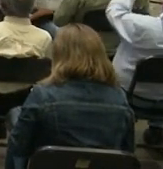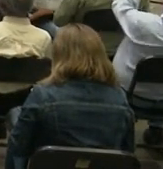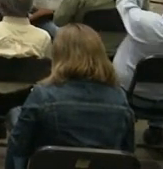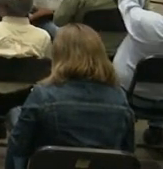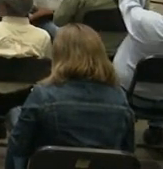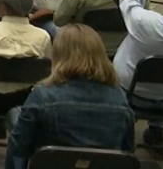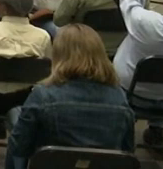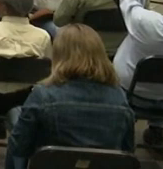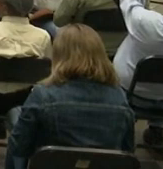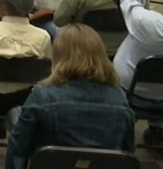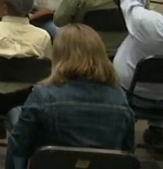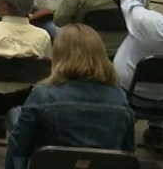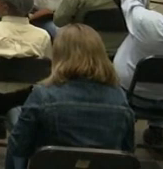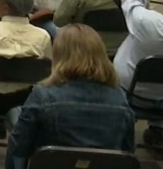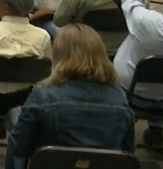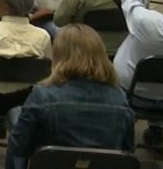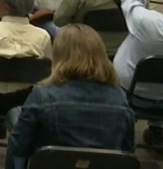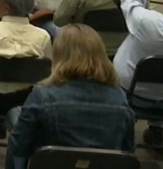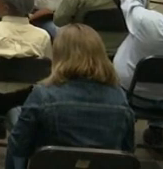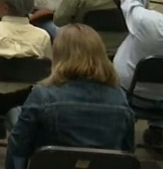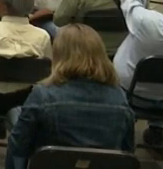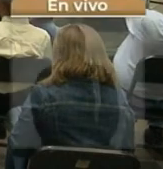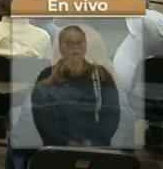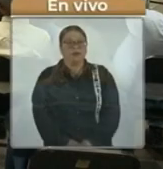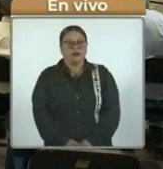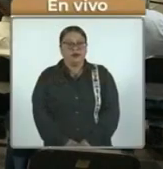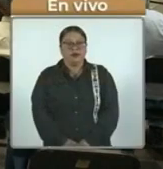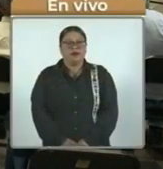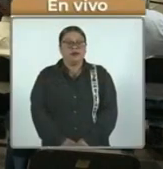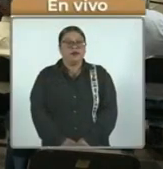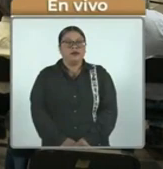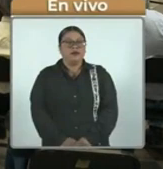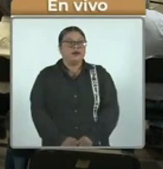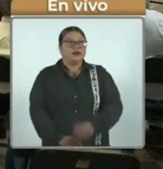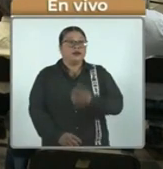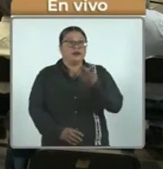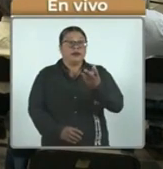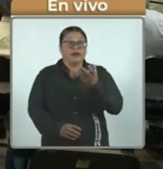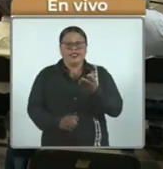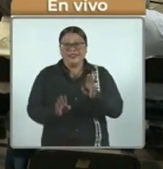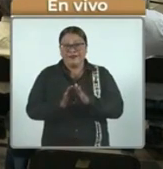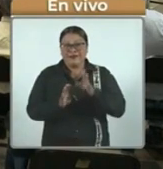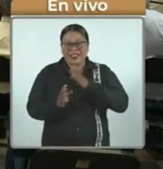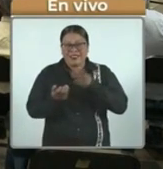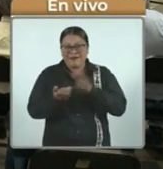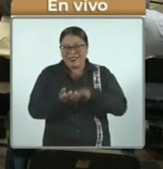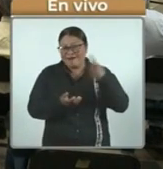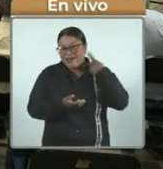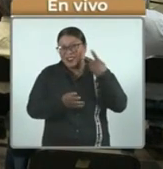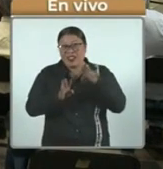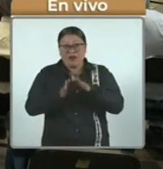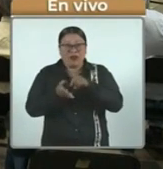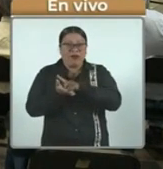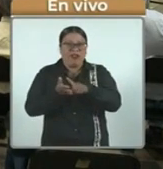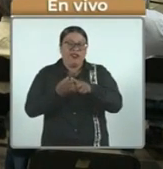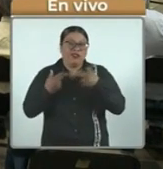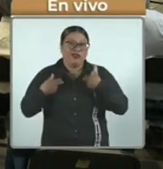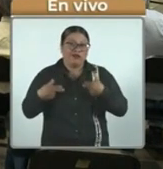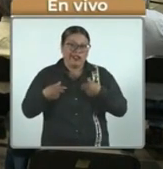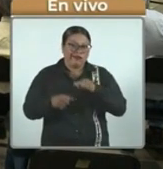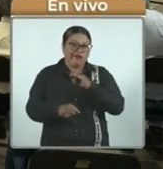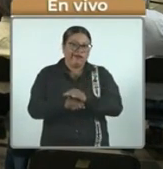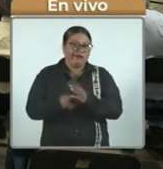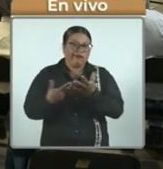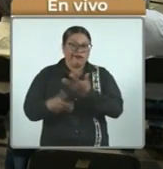¿verdad? Sí, adelante. Pero no lo podemos difundir tanto por la cuestión, una política de derechos humanos y de los